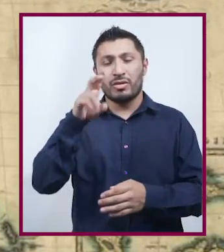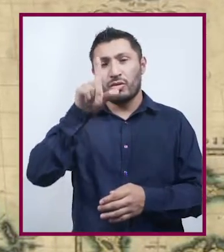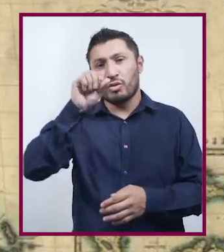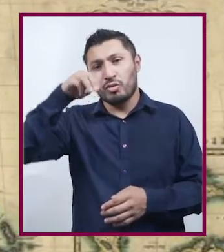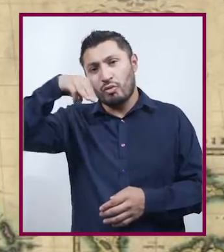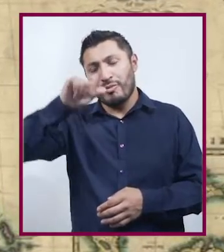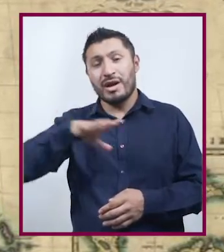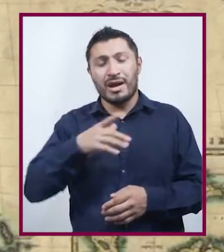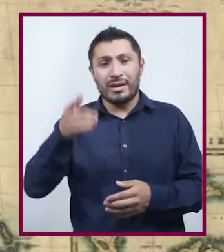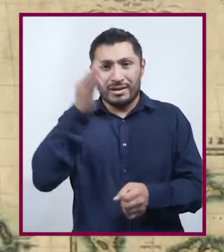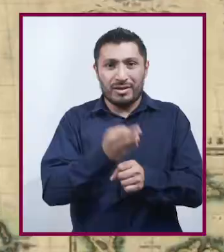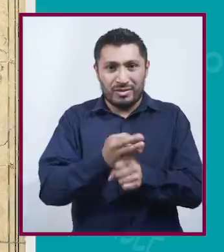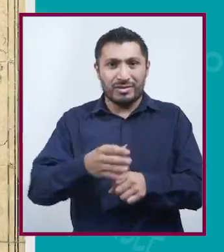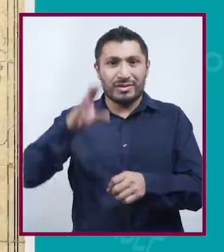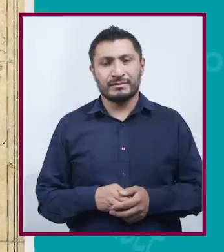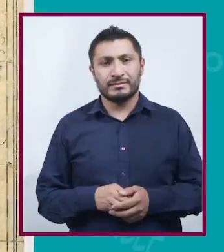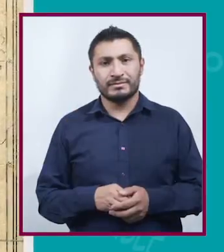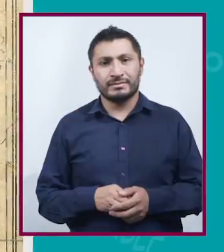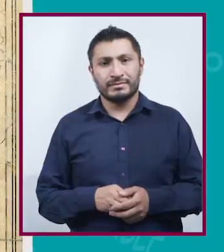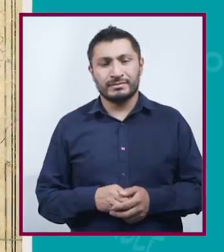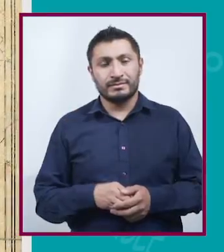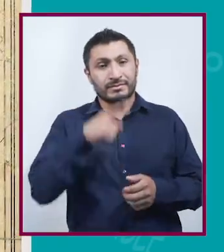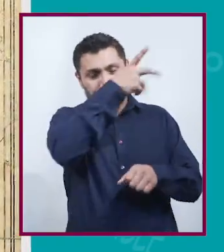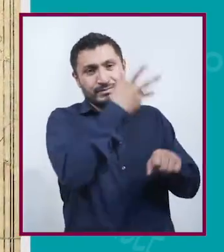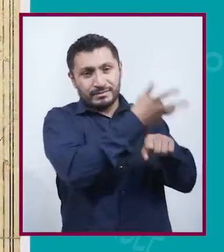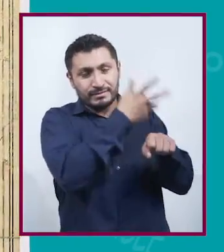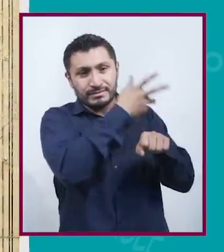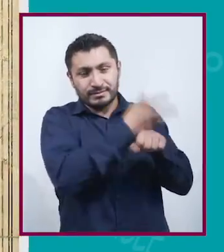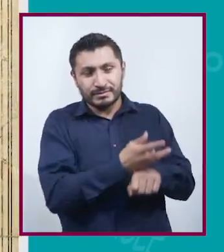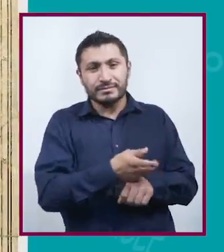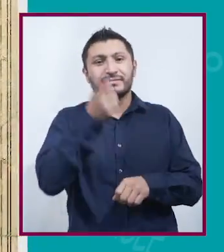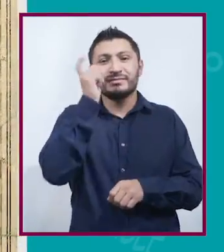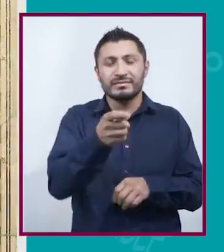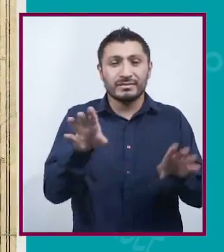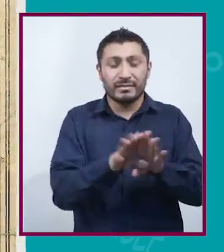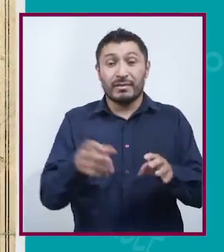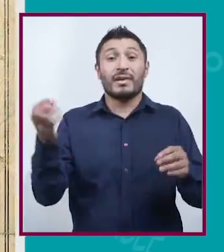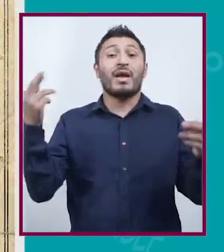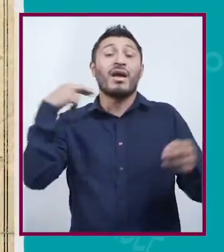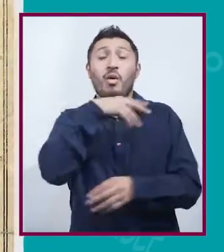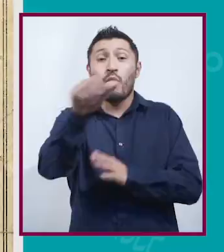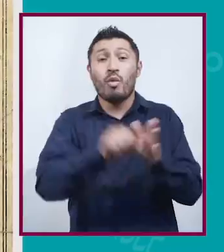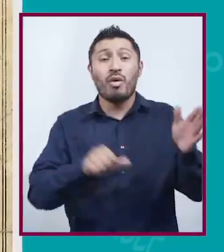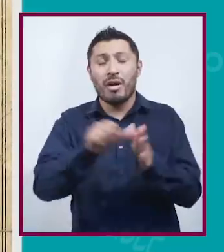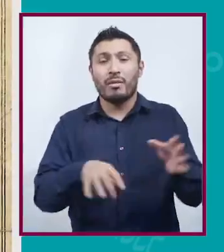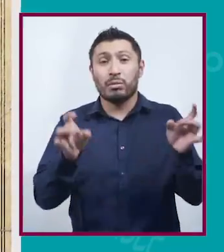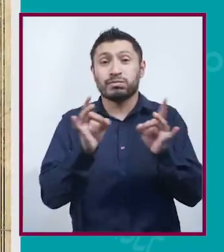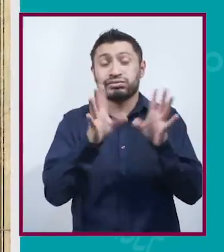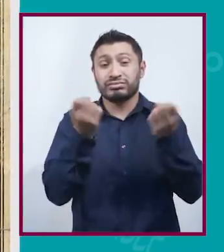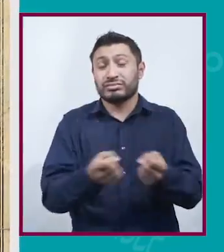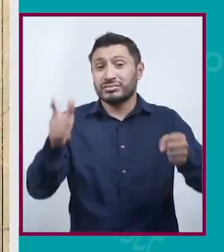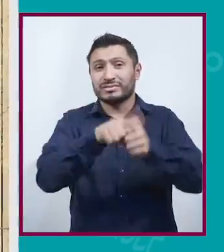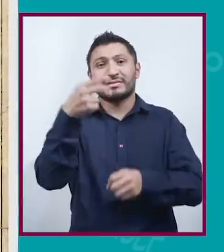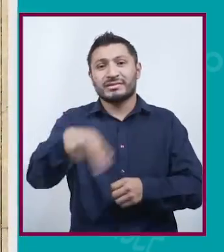de Coloma, ubicada en el actual estado de California, en Estados Unidos, provocó, en cuestión de meses, un fenómeno